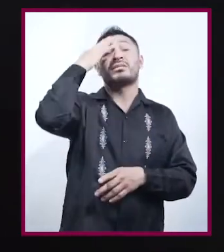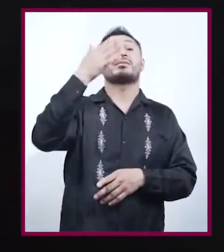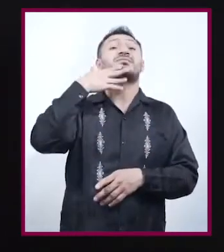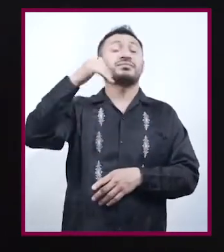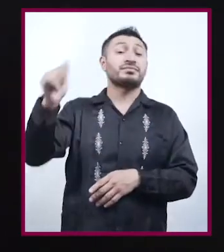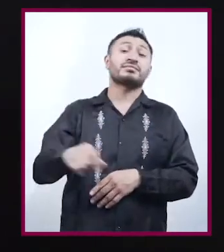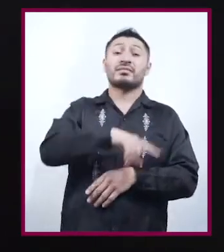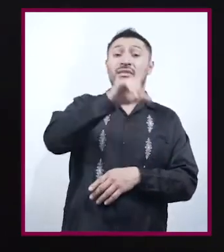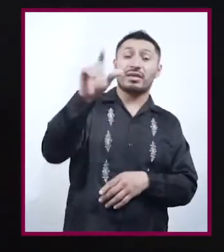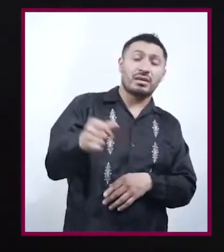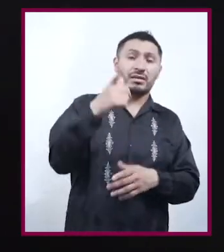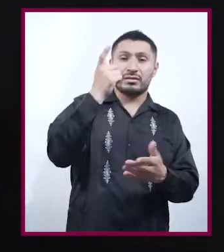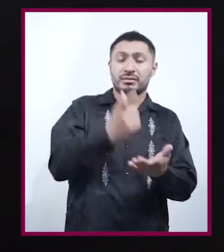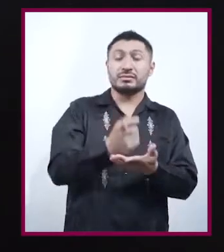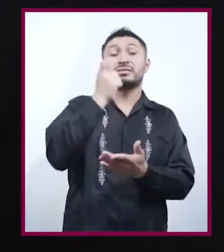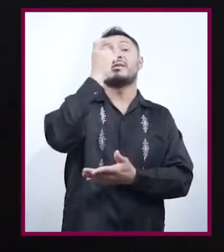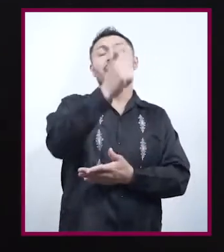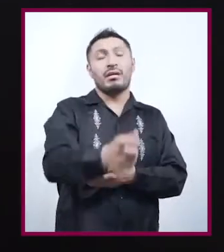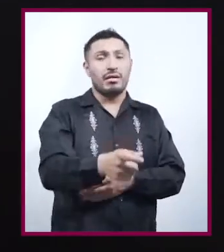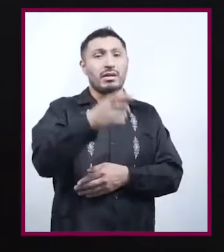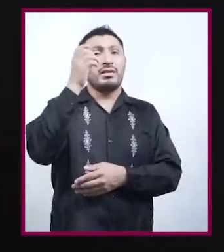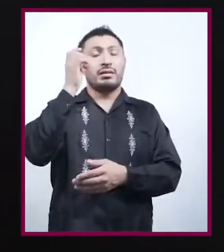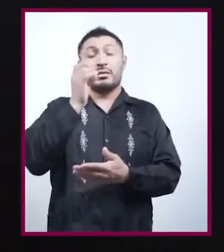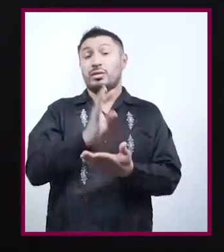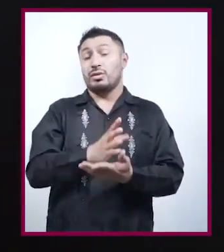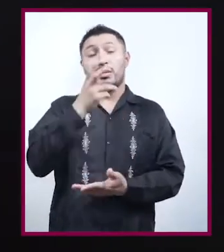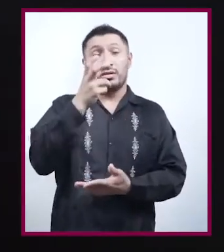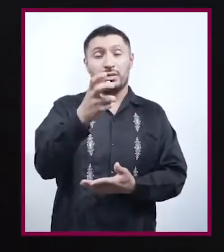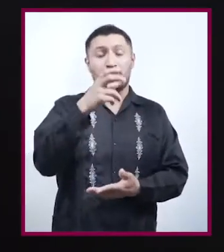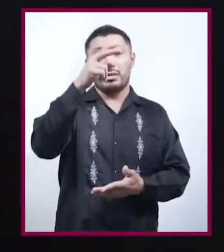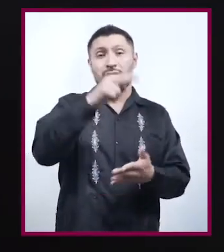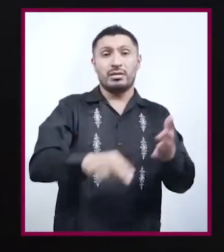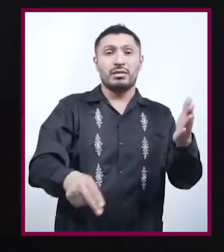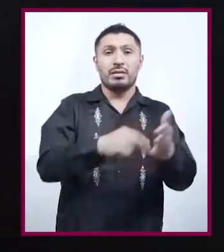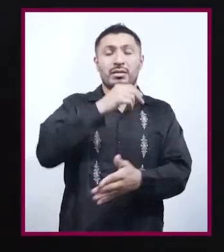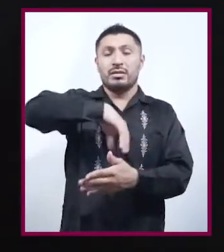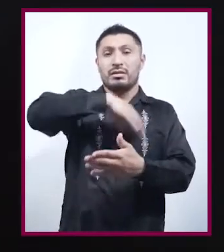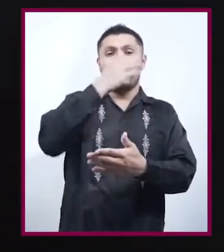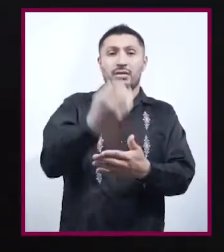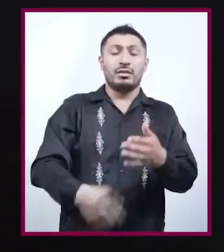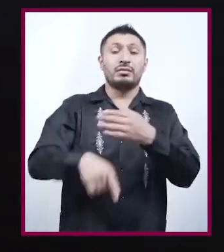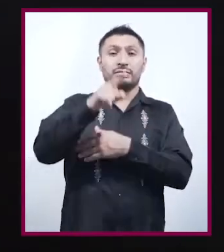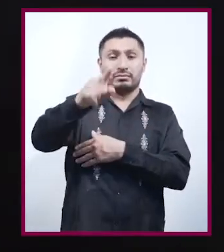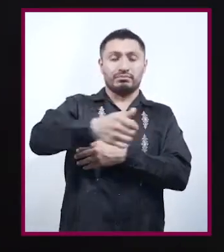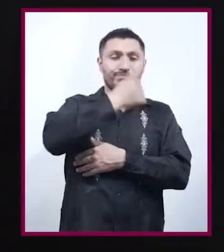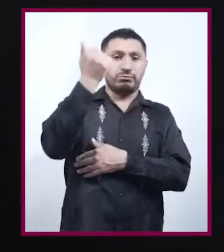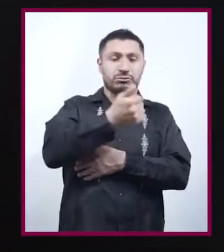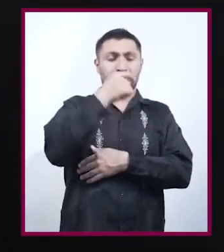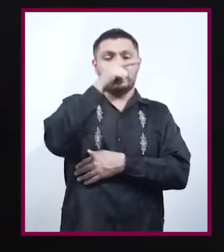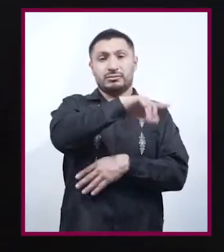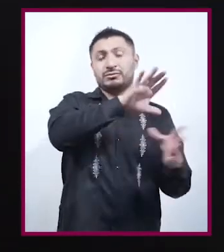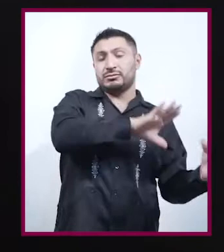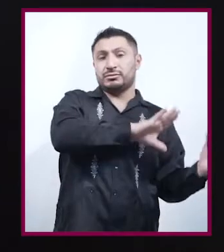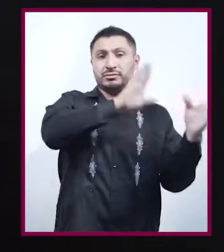a prueba tu habilidad y talento y luego pagar una tarifa, y solo entonces firmabas un contrato como aprendiz con un